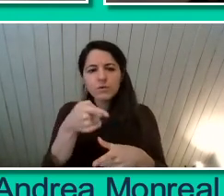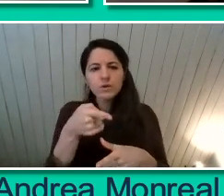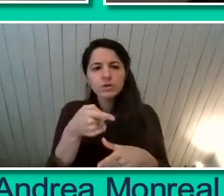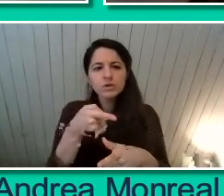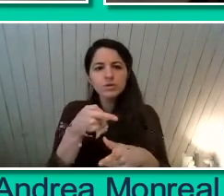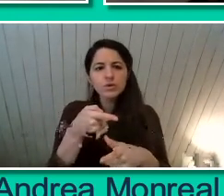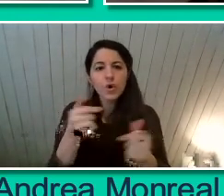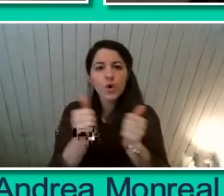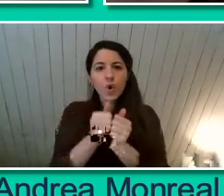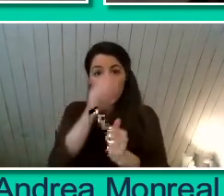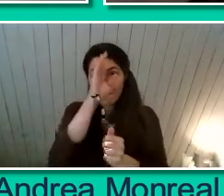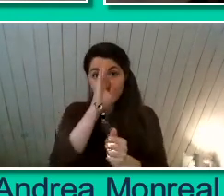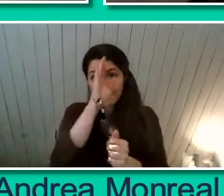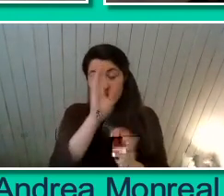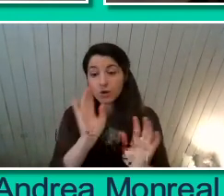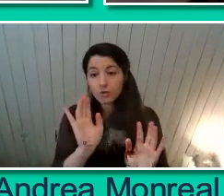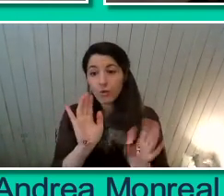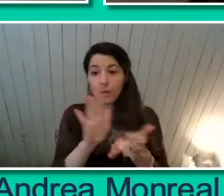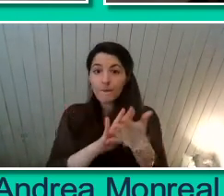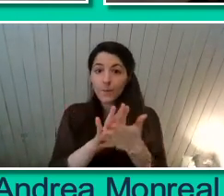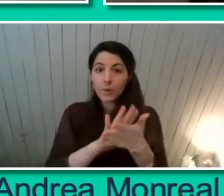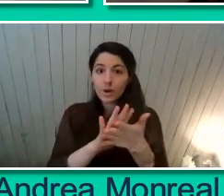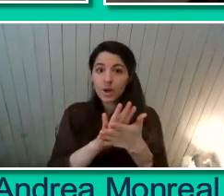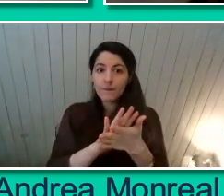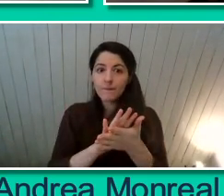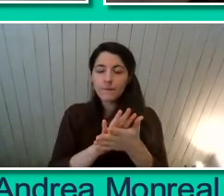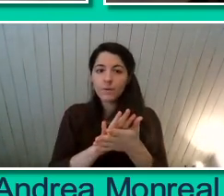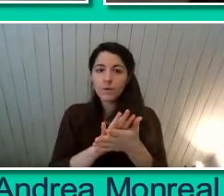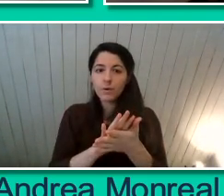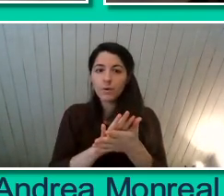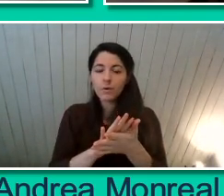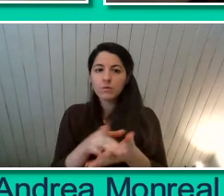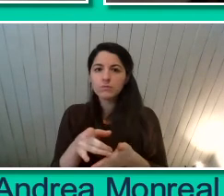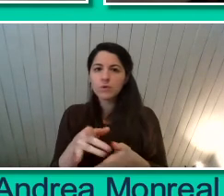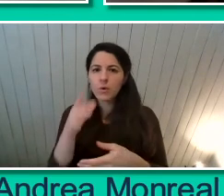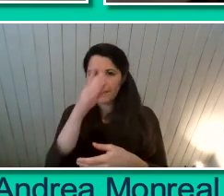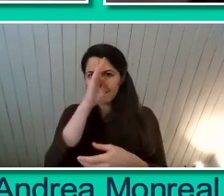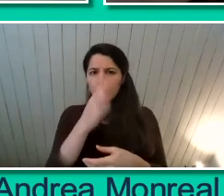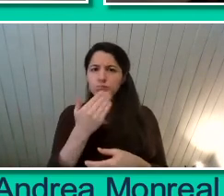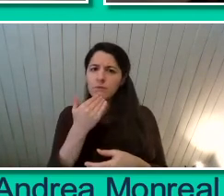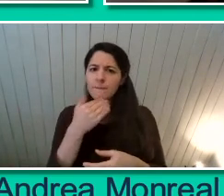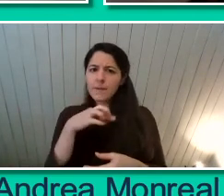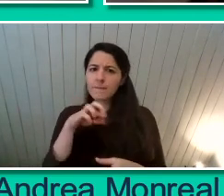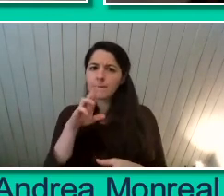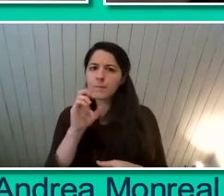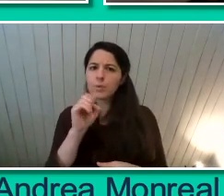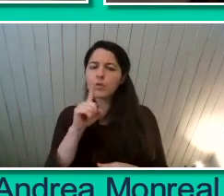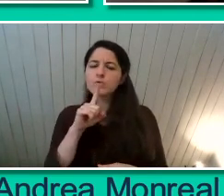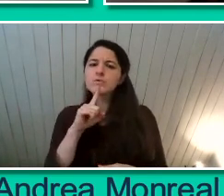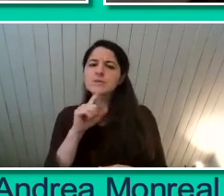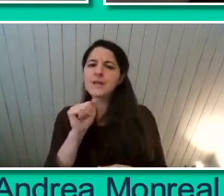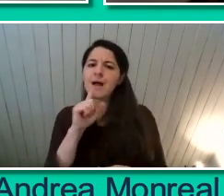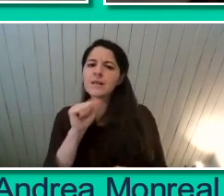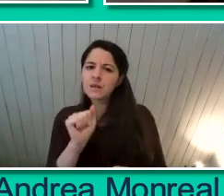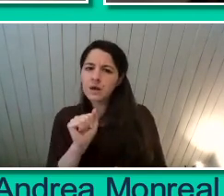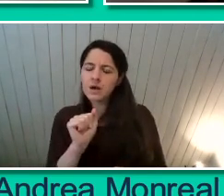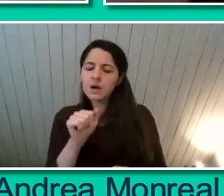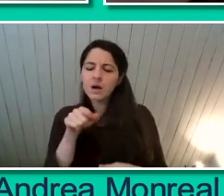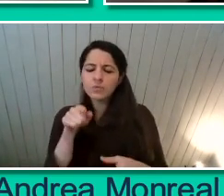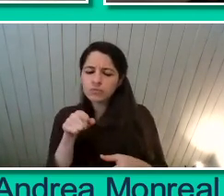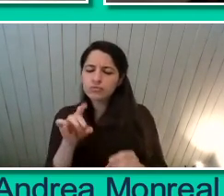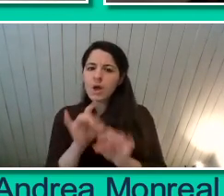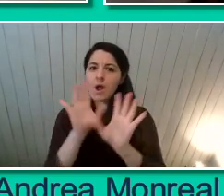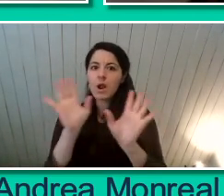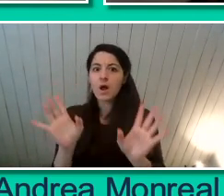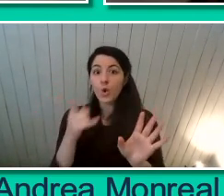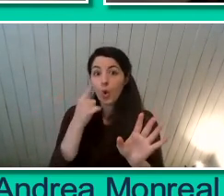perros, porque igual tienen próstata, como tú lo mencionabas. Y obviamente en el caso de los hombres no se ocupa la